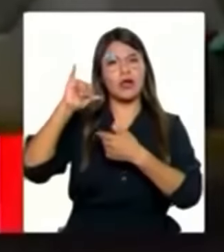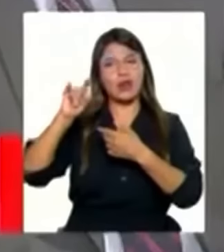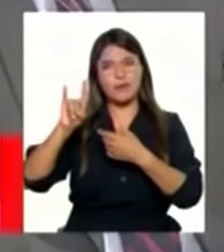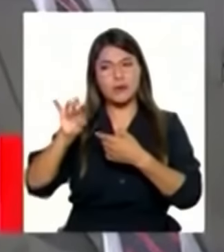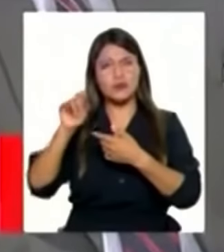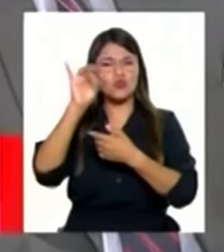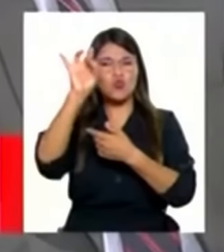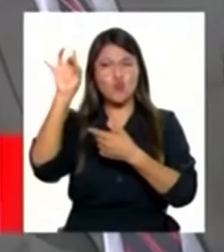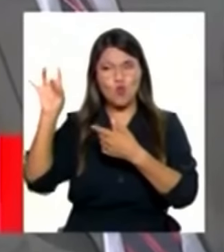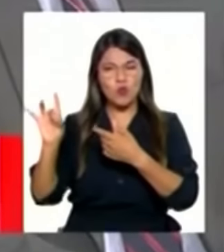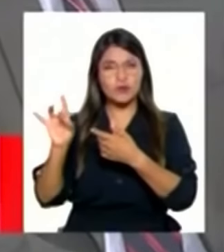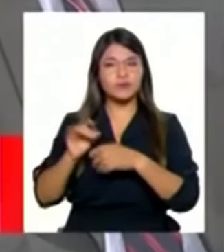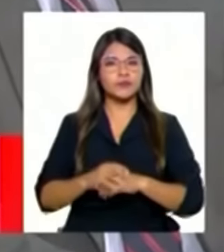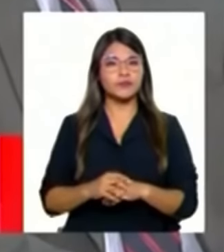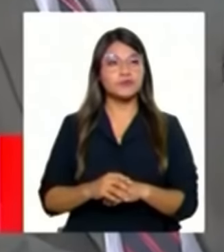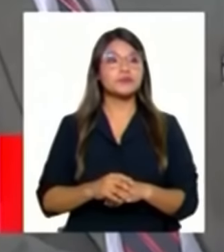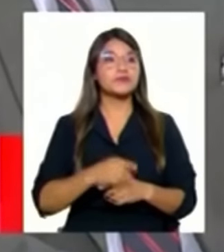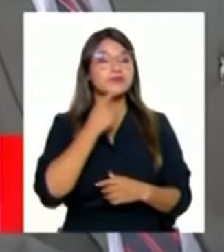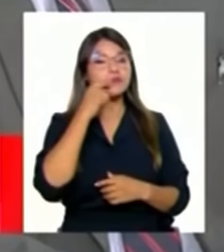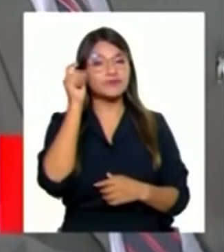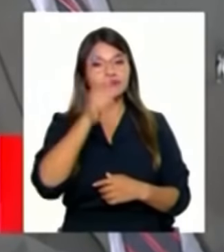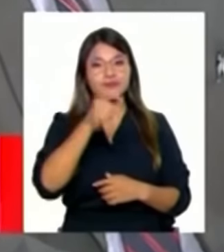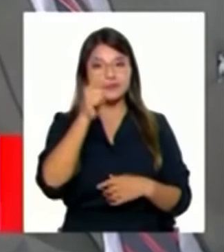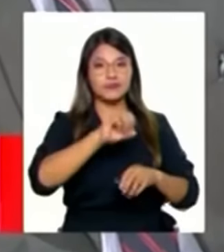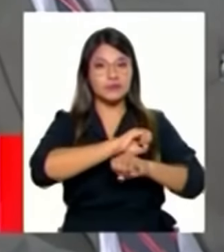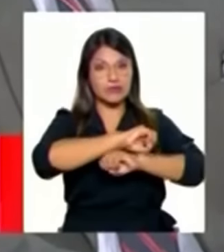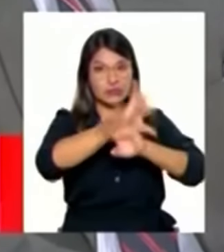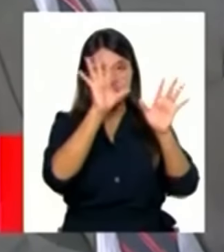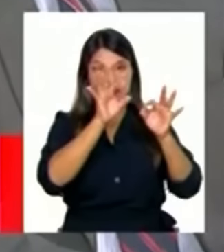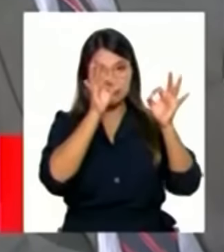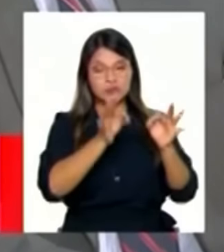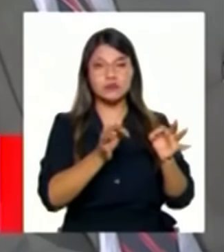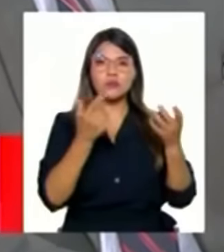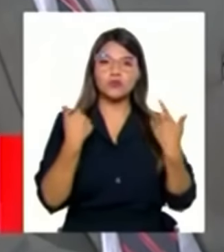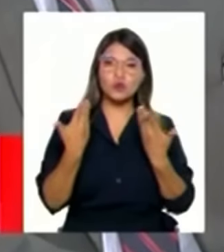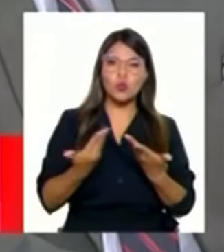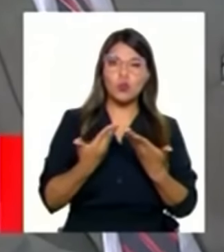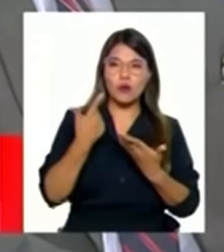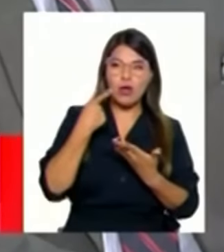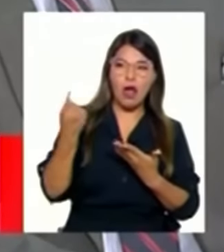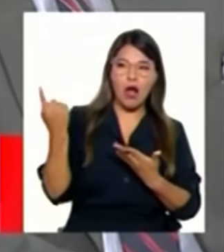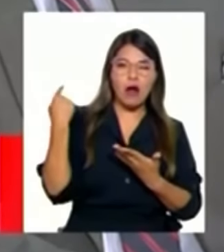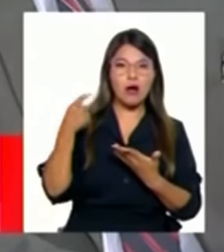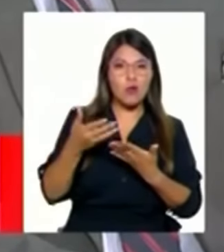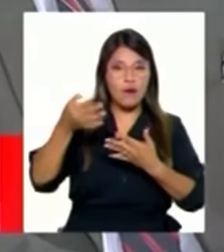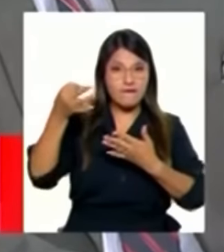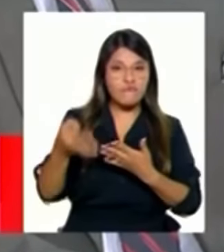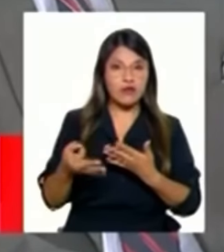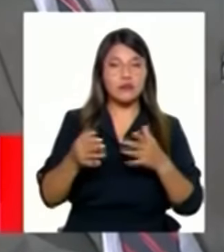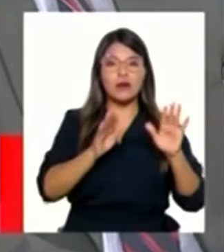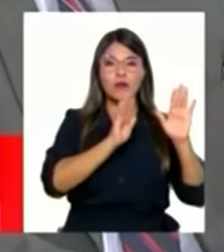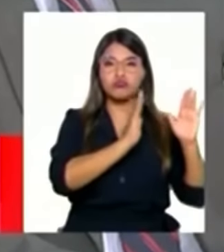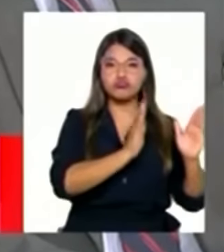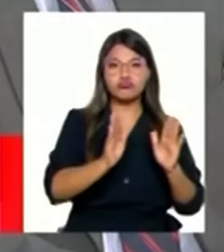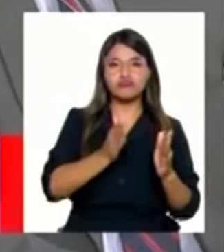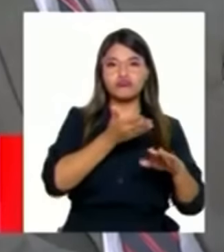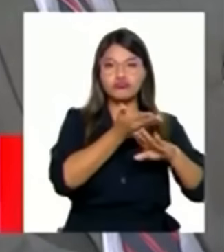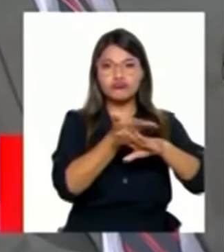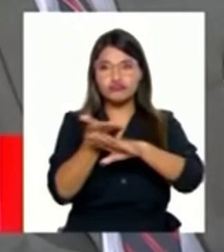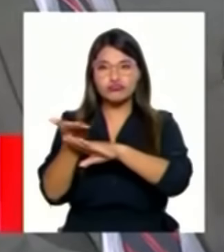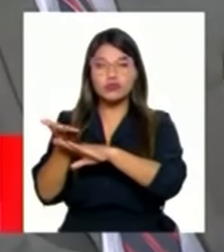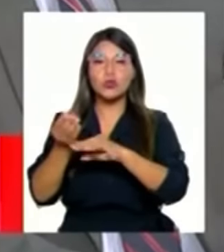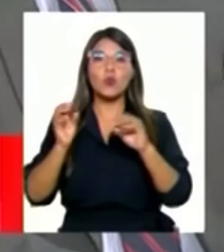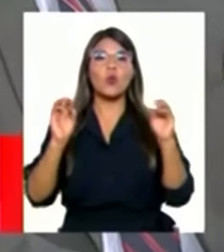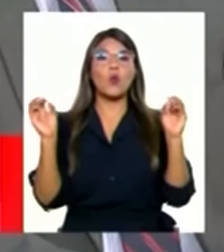otros. Es necesario esclarecer si estamos ante una tramitación regular o estamos ante